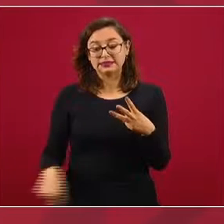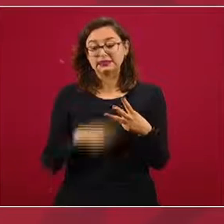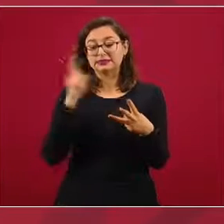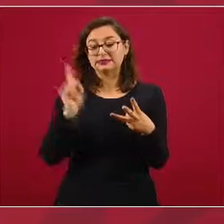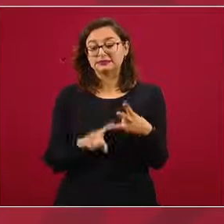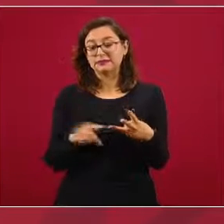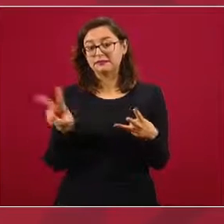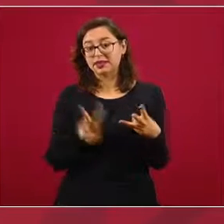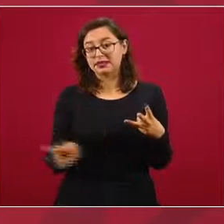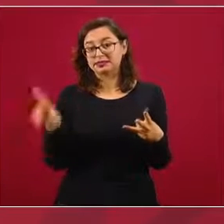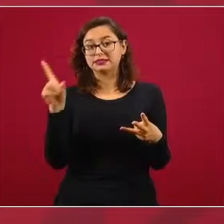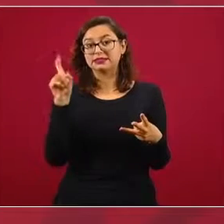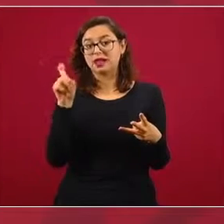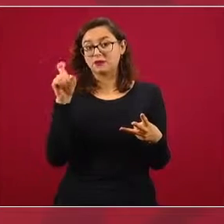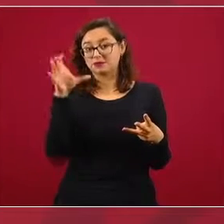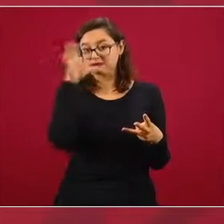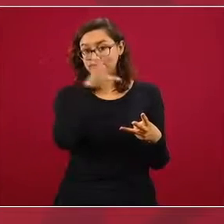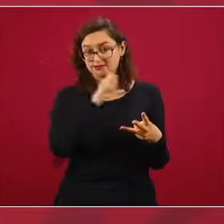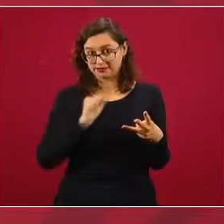Aguascalientes.